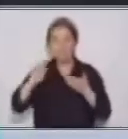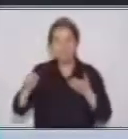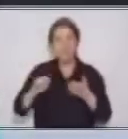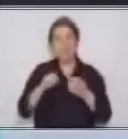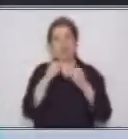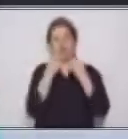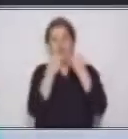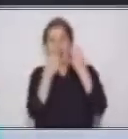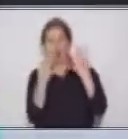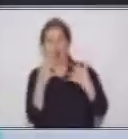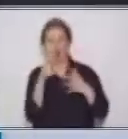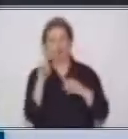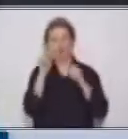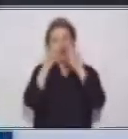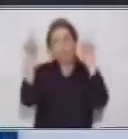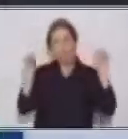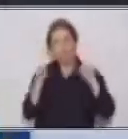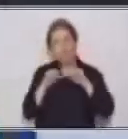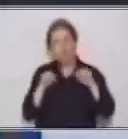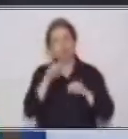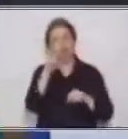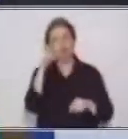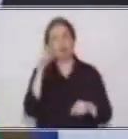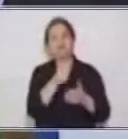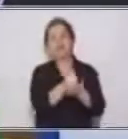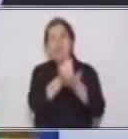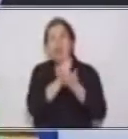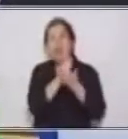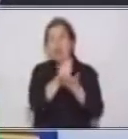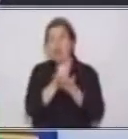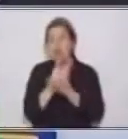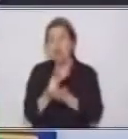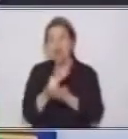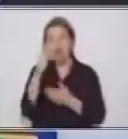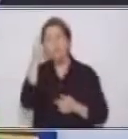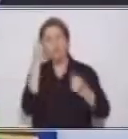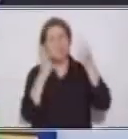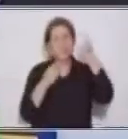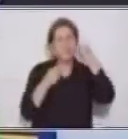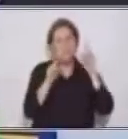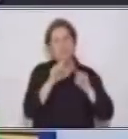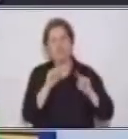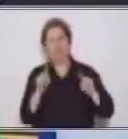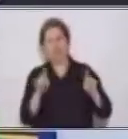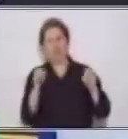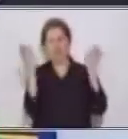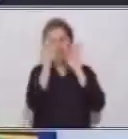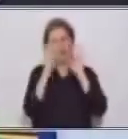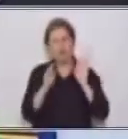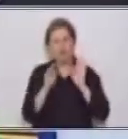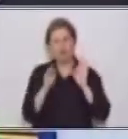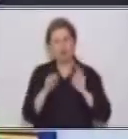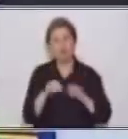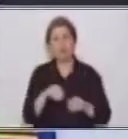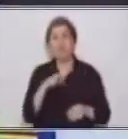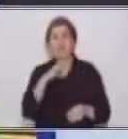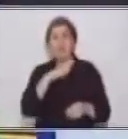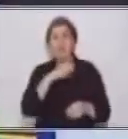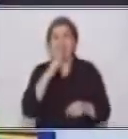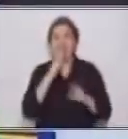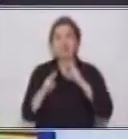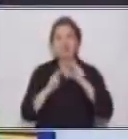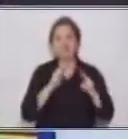el pizarrón y ustedes me van a ayudar a pensar diferentes formas de llegar al resultado de esa operación.